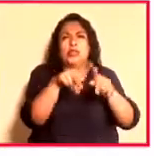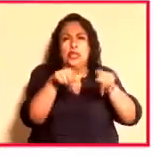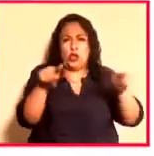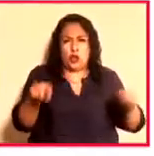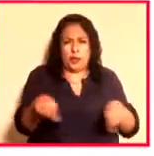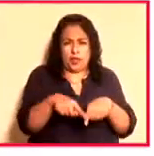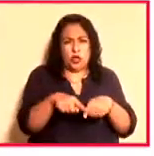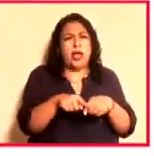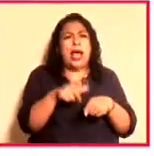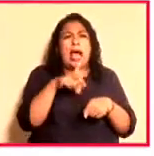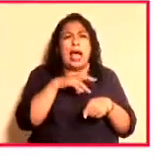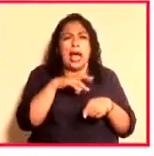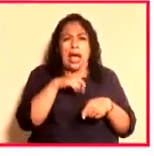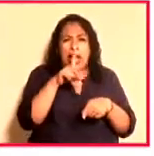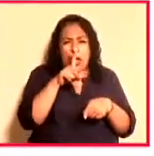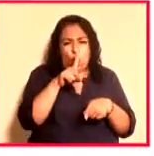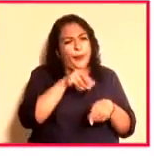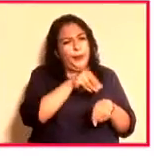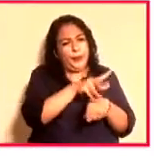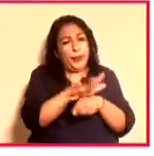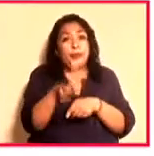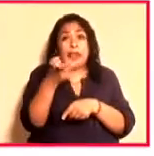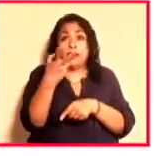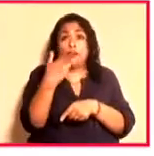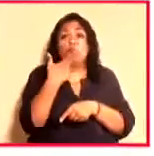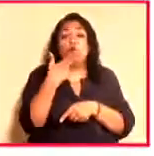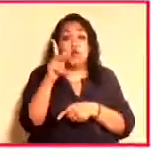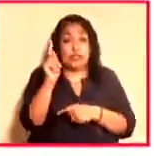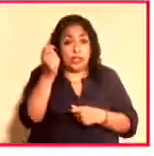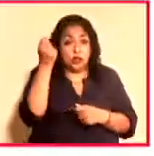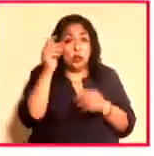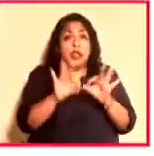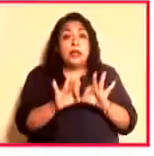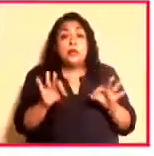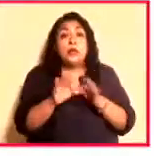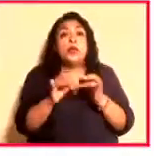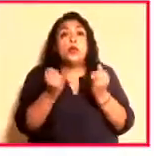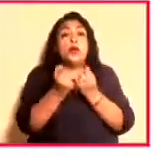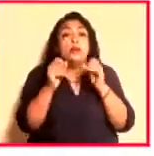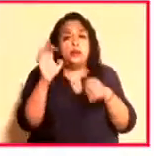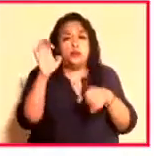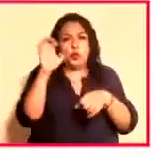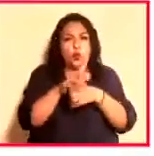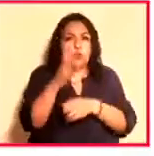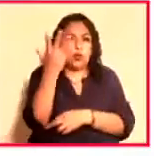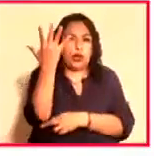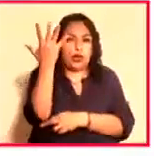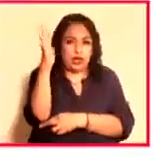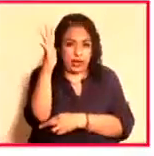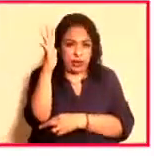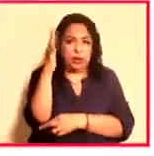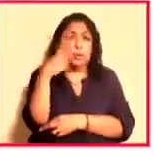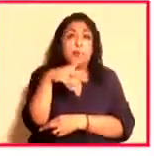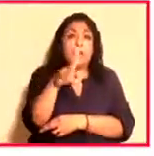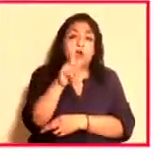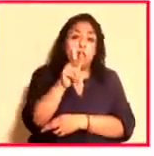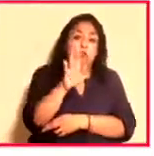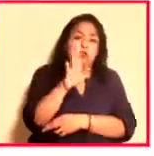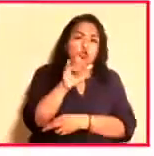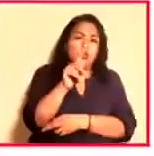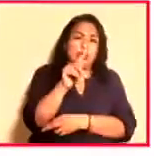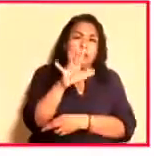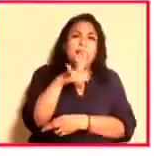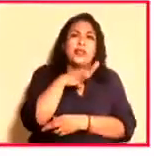tecnología fue muy importante y también la cultura del árbol. Pero Bustamante es arquitectura de